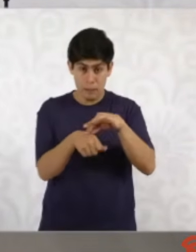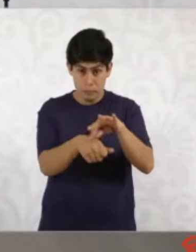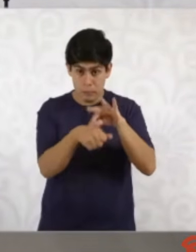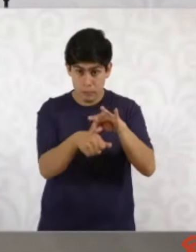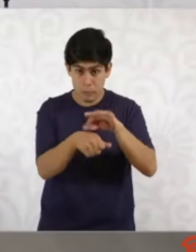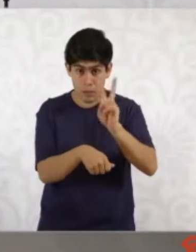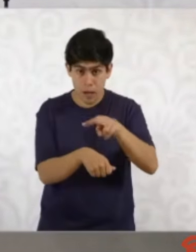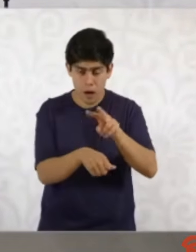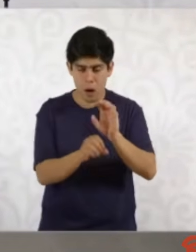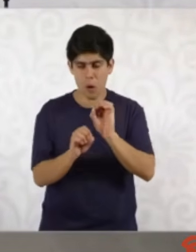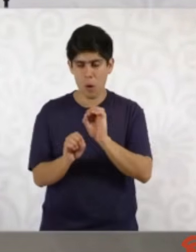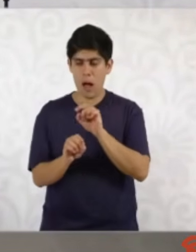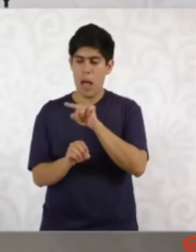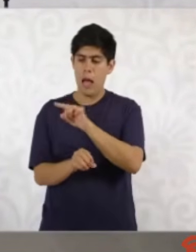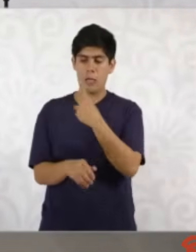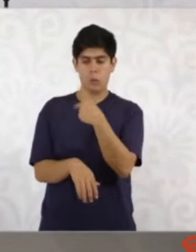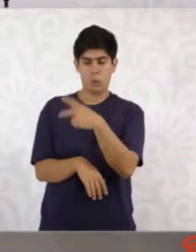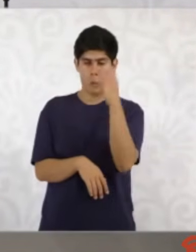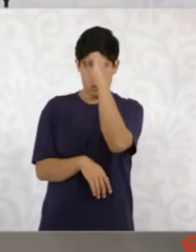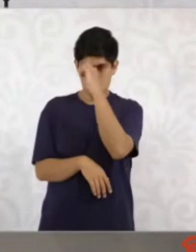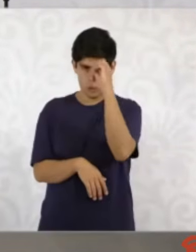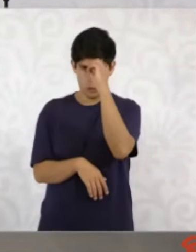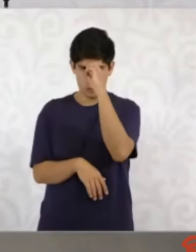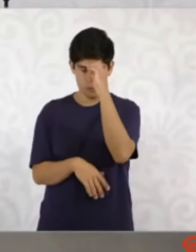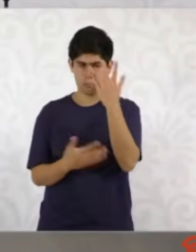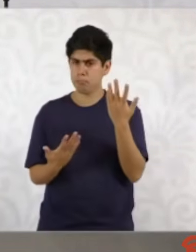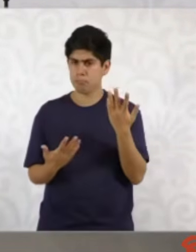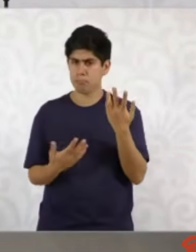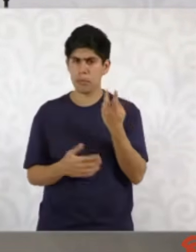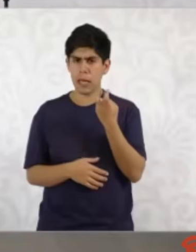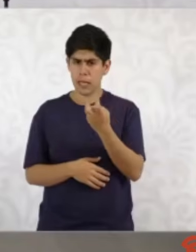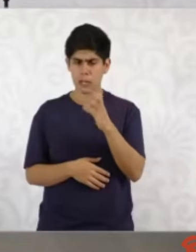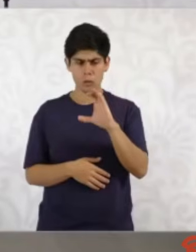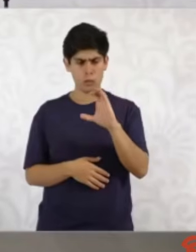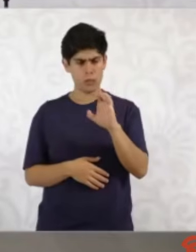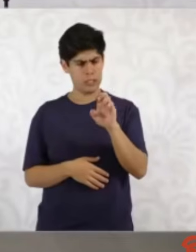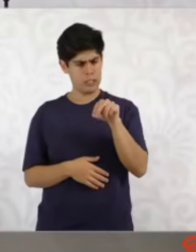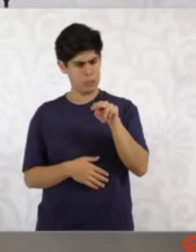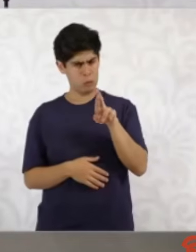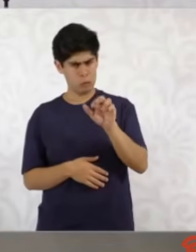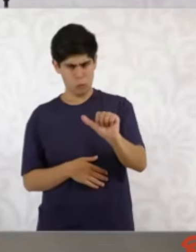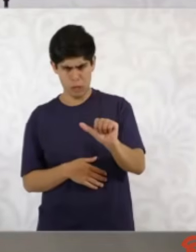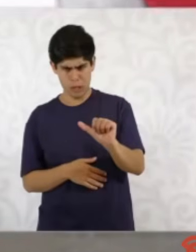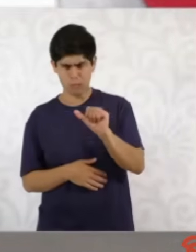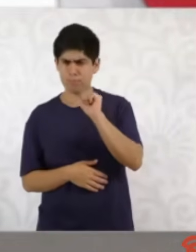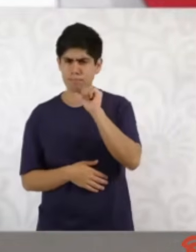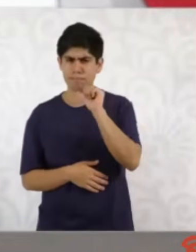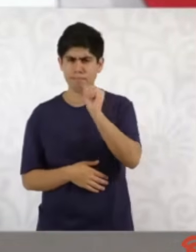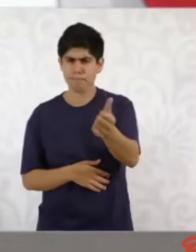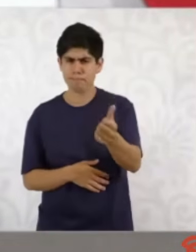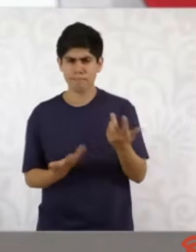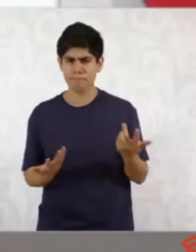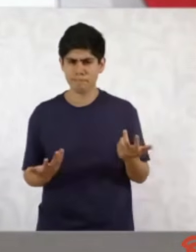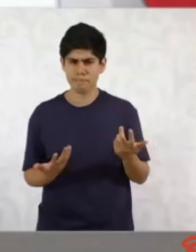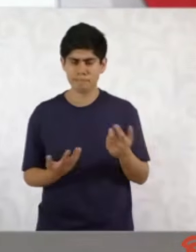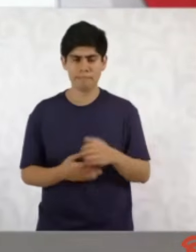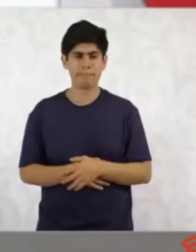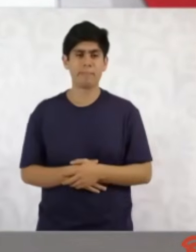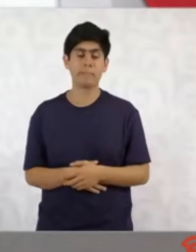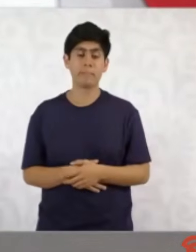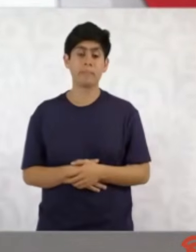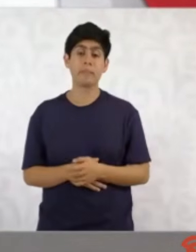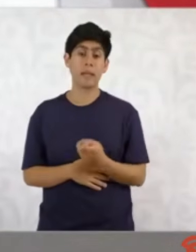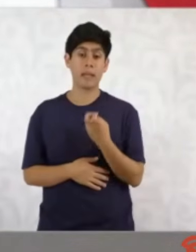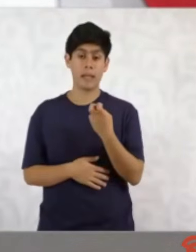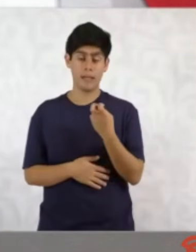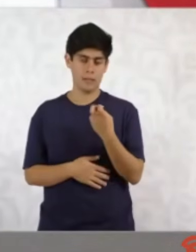Sencillo, nadie lo considera censura. Y aquí un ejemplo, es simplemente un ejemplo.